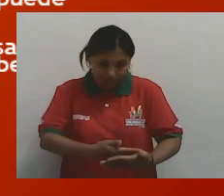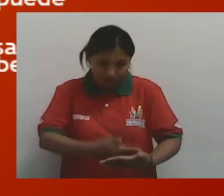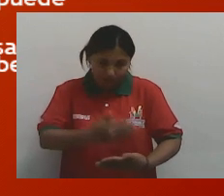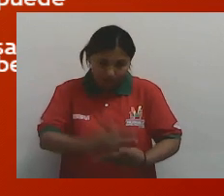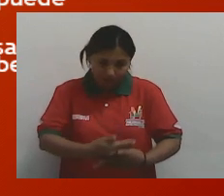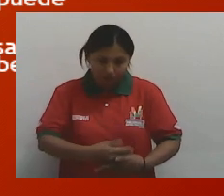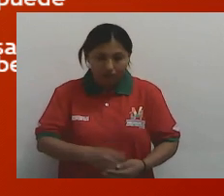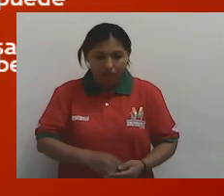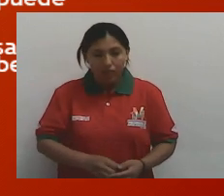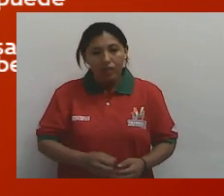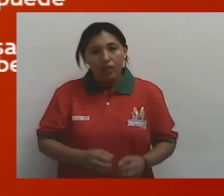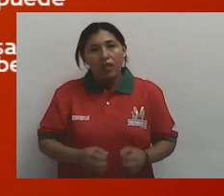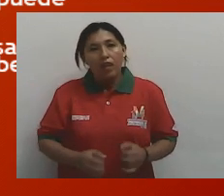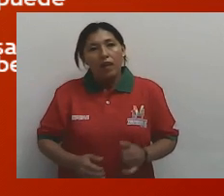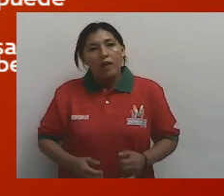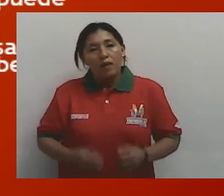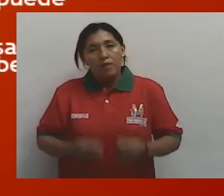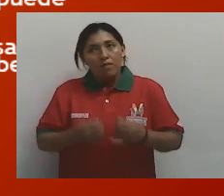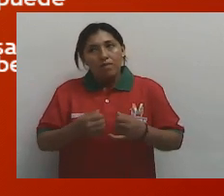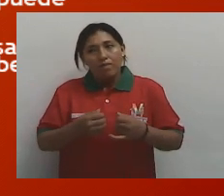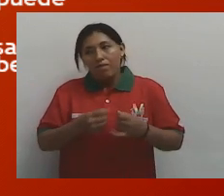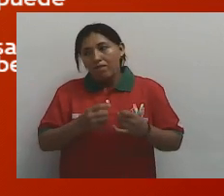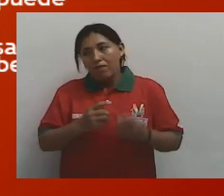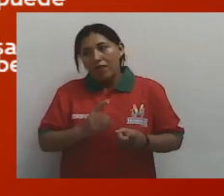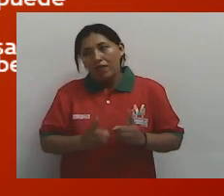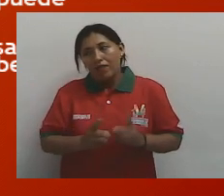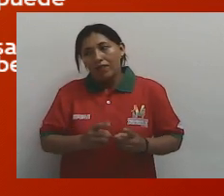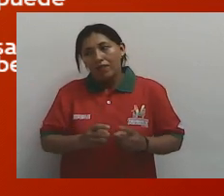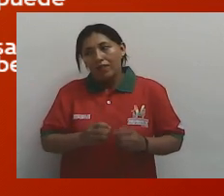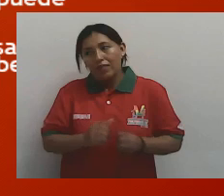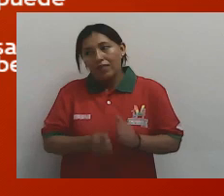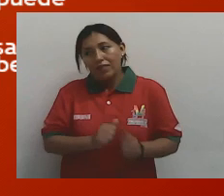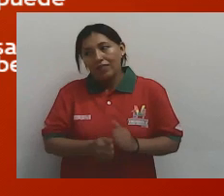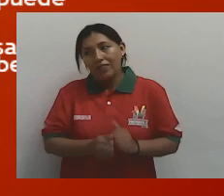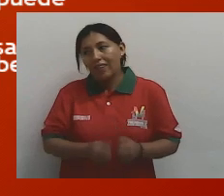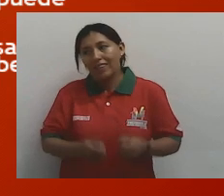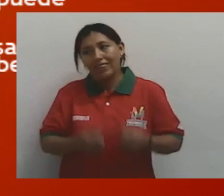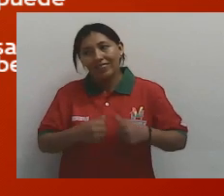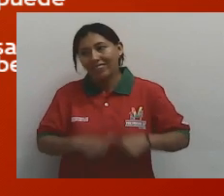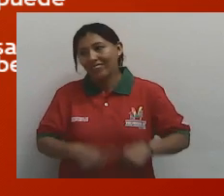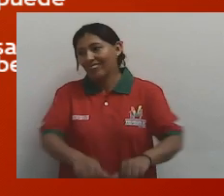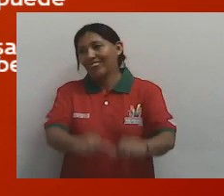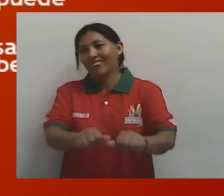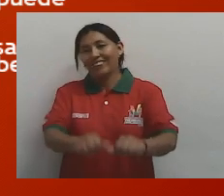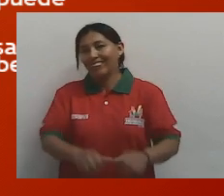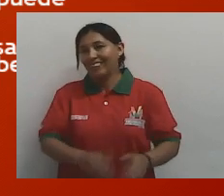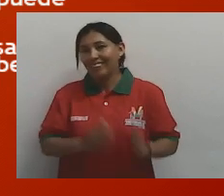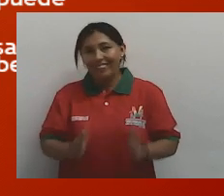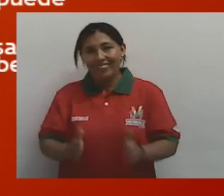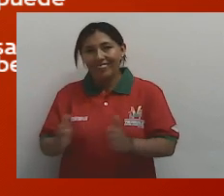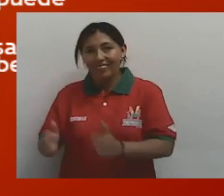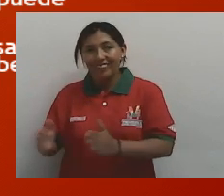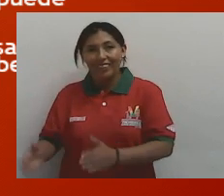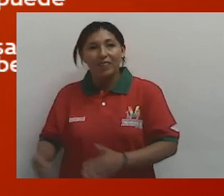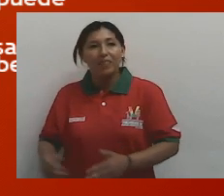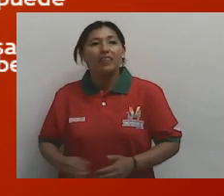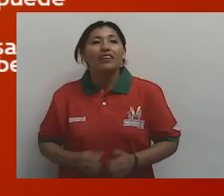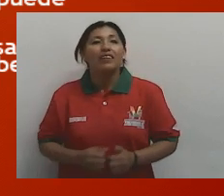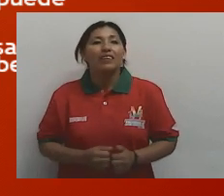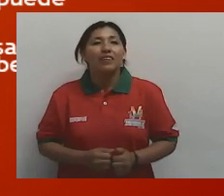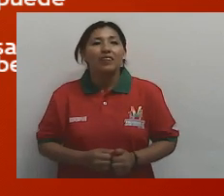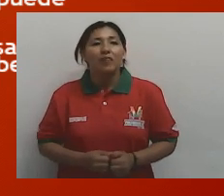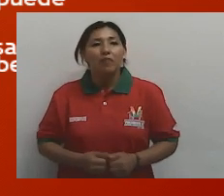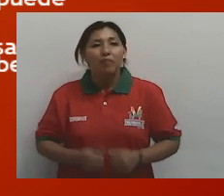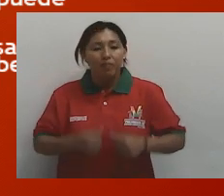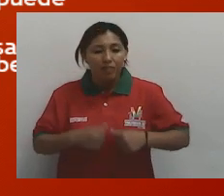partido continúa, ¿no? ¿Por qué? Porque es una etapa formativa. Tiene